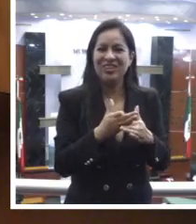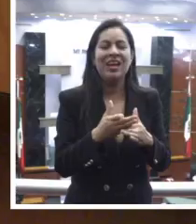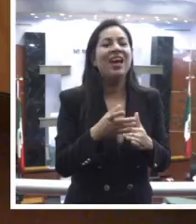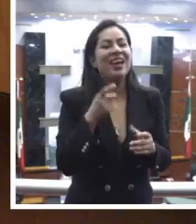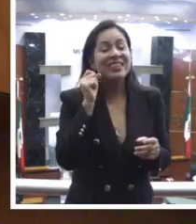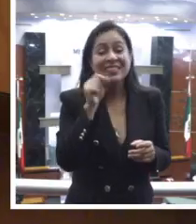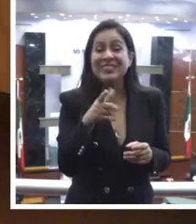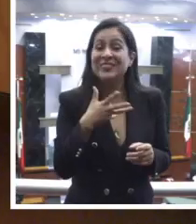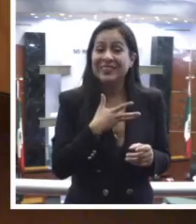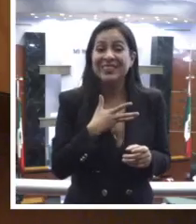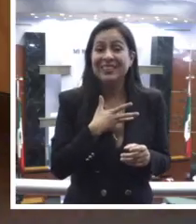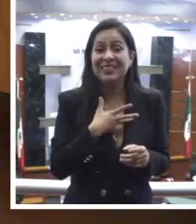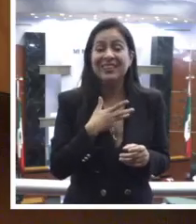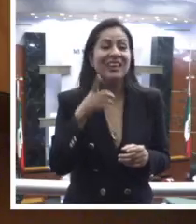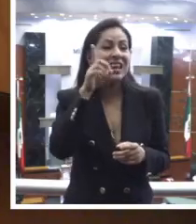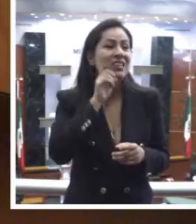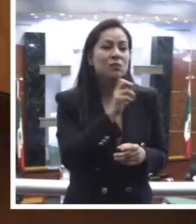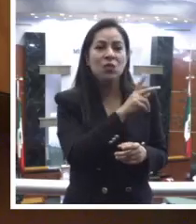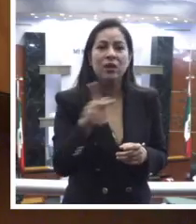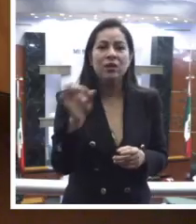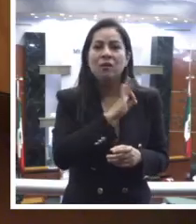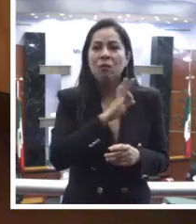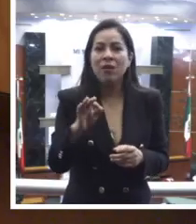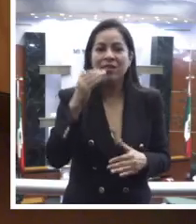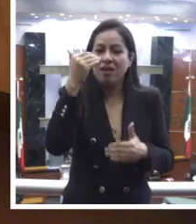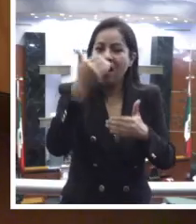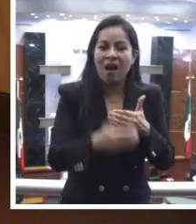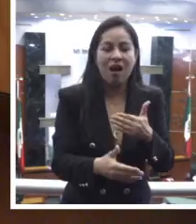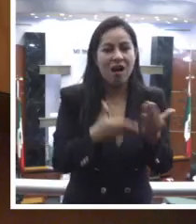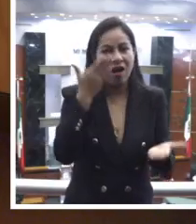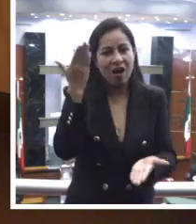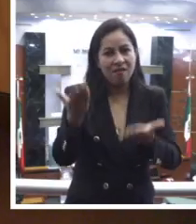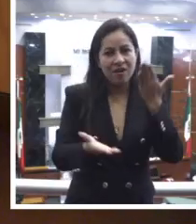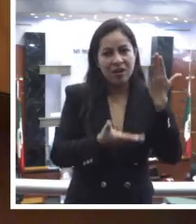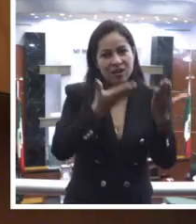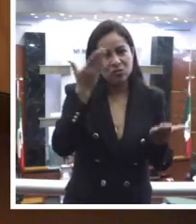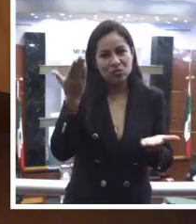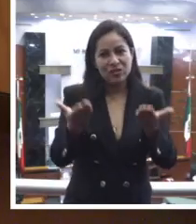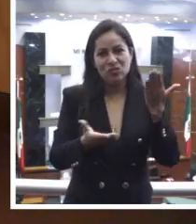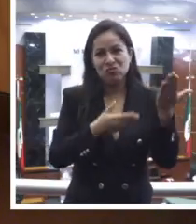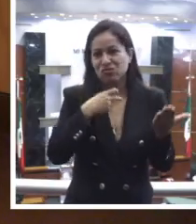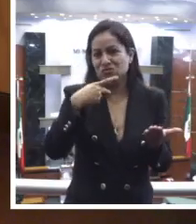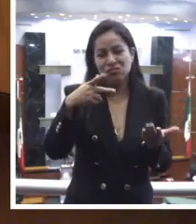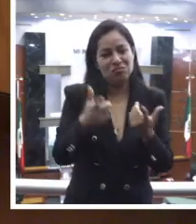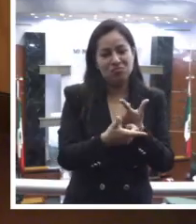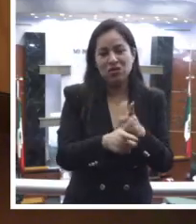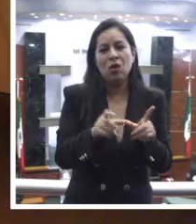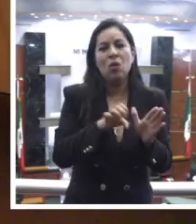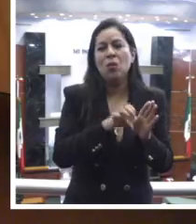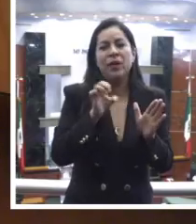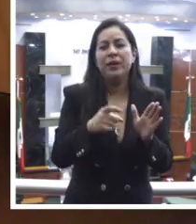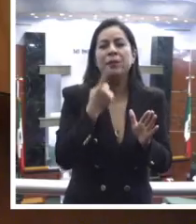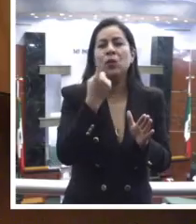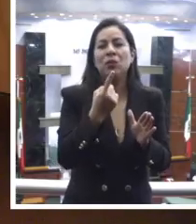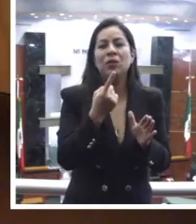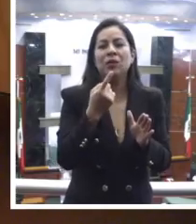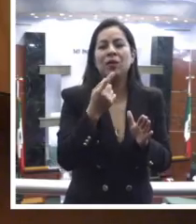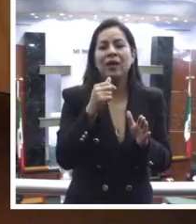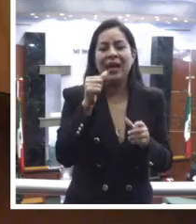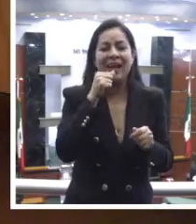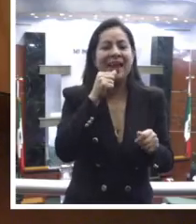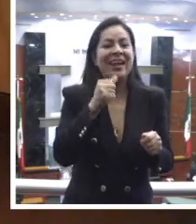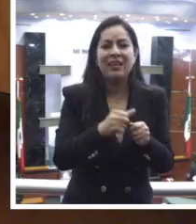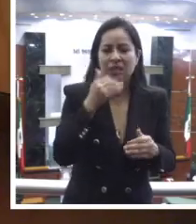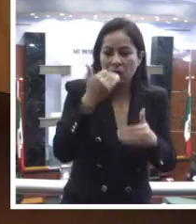precisamente eso, de que las mujeres puedan terminar también algunos grados de estudios, como por ejemplo, uno, alfabetizarse. La